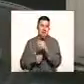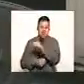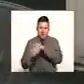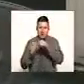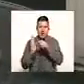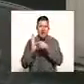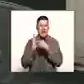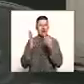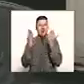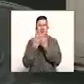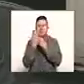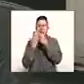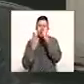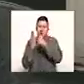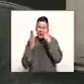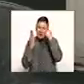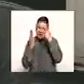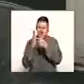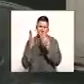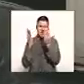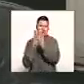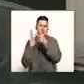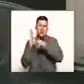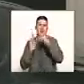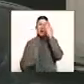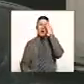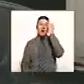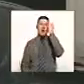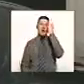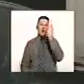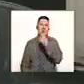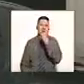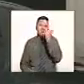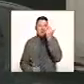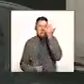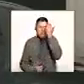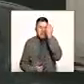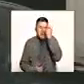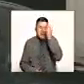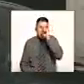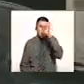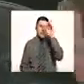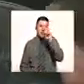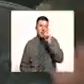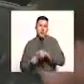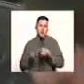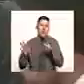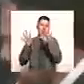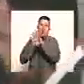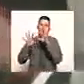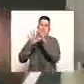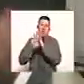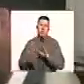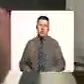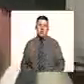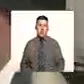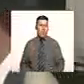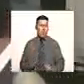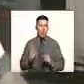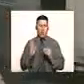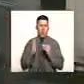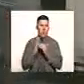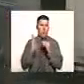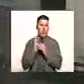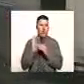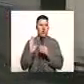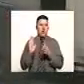reforma tributaria, y eso lo entiende cualquier colombiano con sentido común. Y no lo van a poder engañar con triquiñuelas y